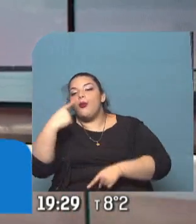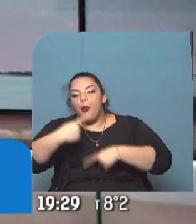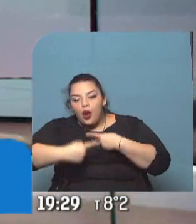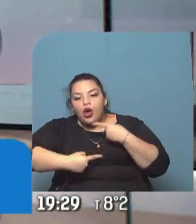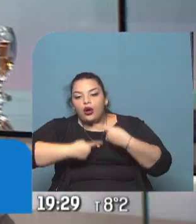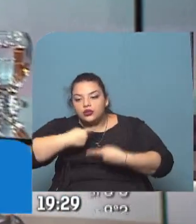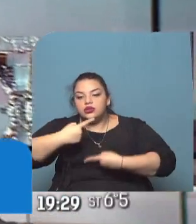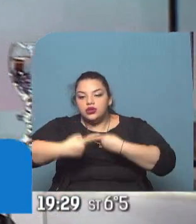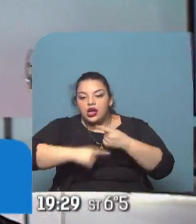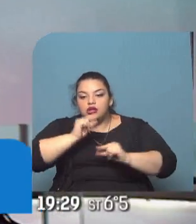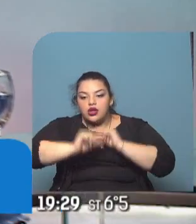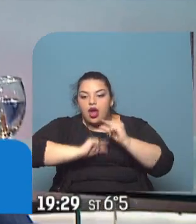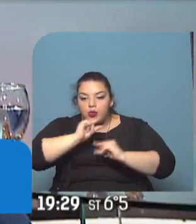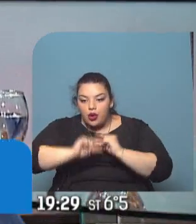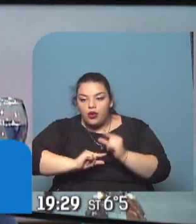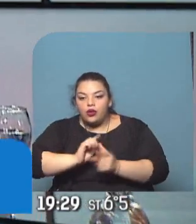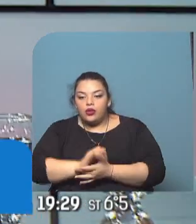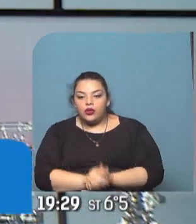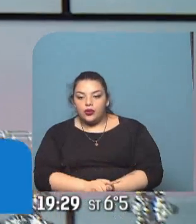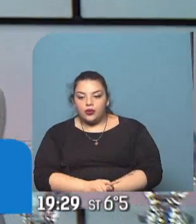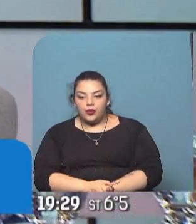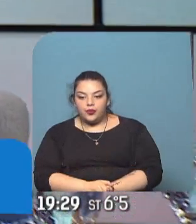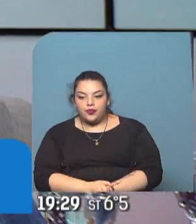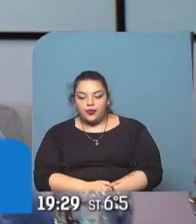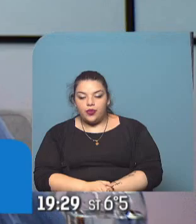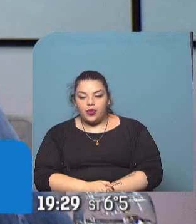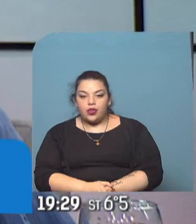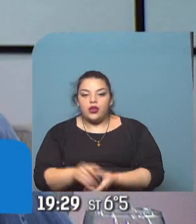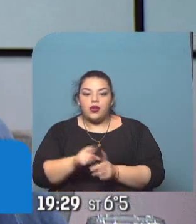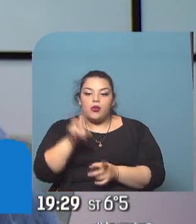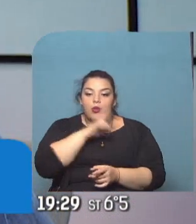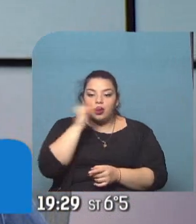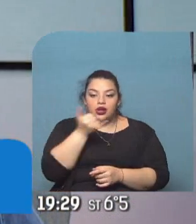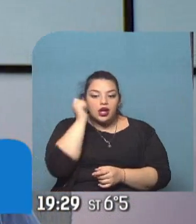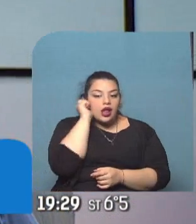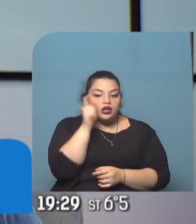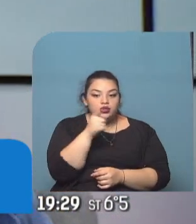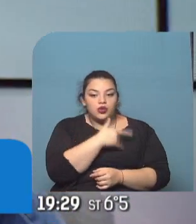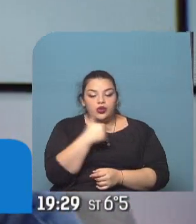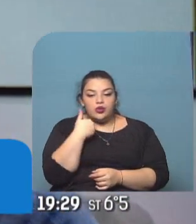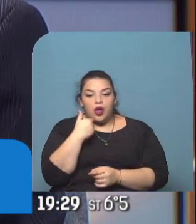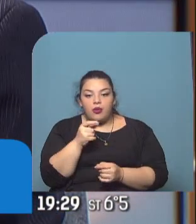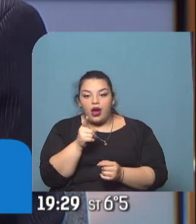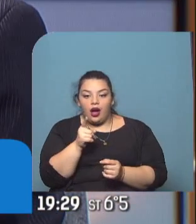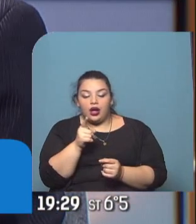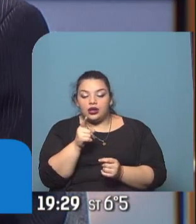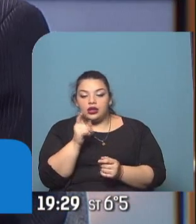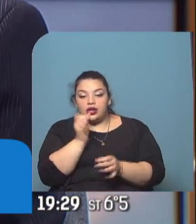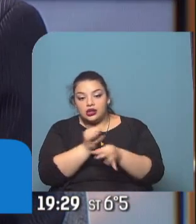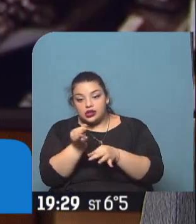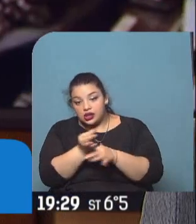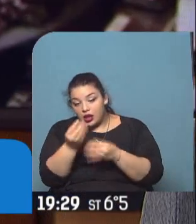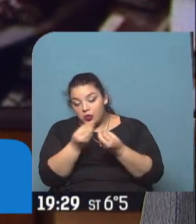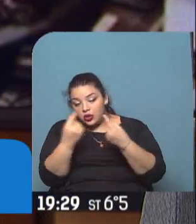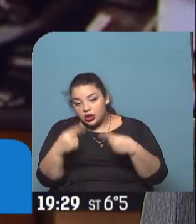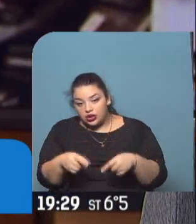de feminización de la agenda pública, de mujeres que tienen una edad en que sus madres conquistaron ciertos espacios, pero con mucho esfuerzo, que